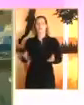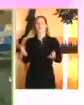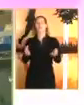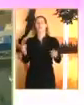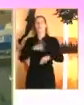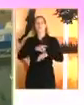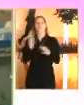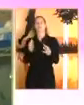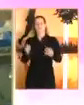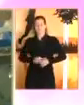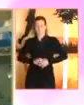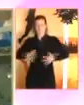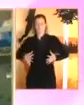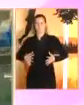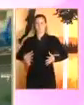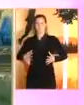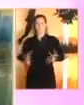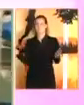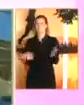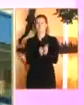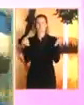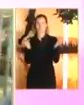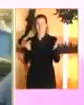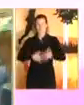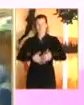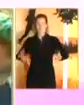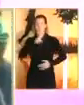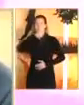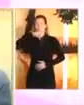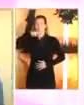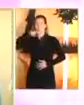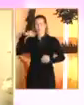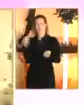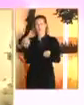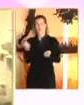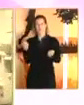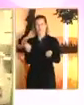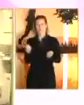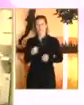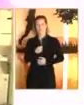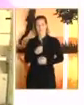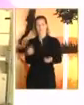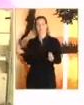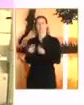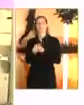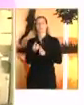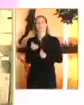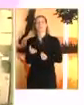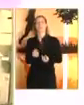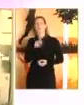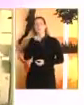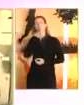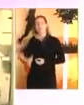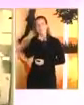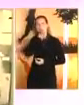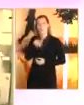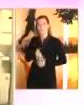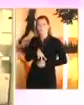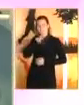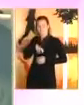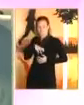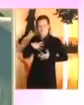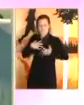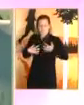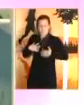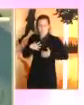de forma brusca con un cuadro de máximo dolor abdominal. Se acompaña de náuseas, vómitos, fiebre alta e importante